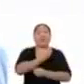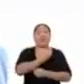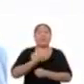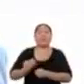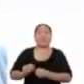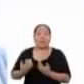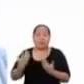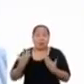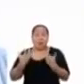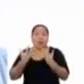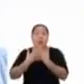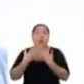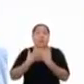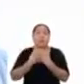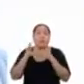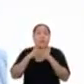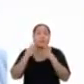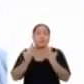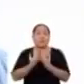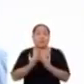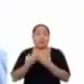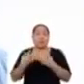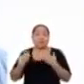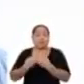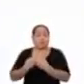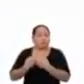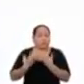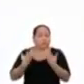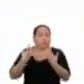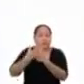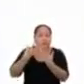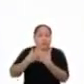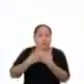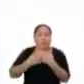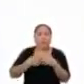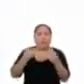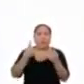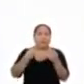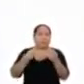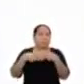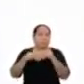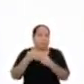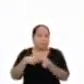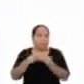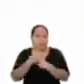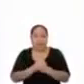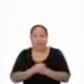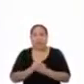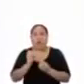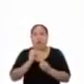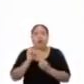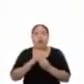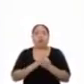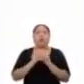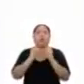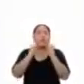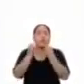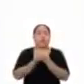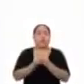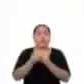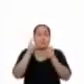nuestras familias, los negocios y las instituciones financieras. Para ayudarte a ello, te invito a ver los siguientes videos